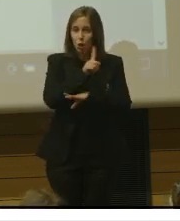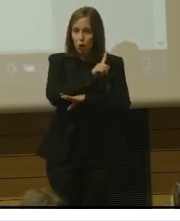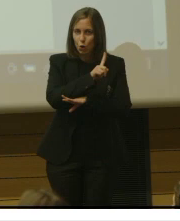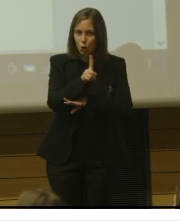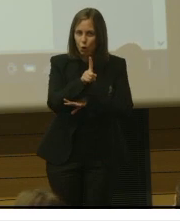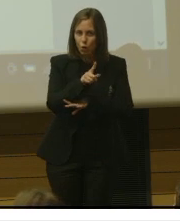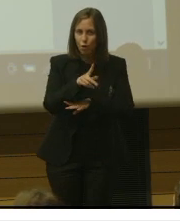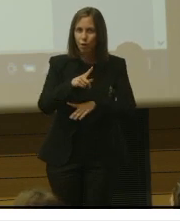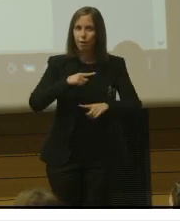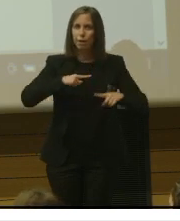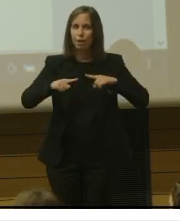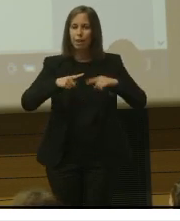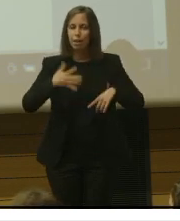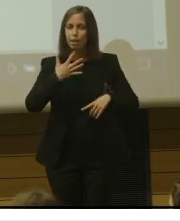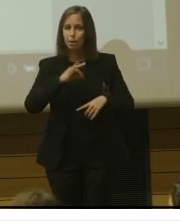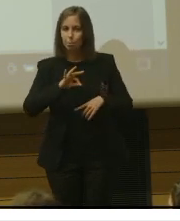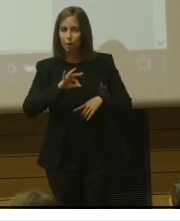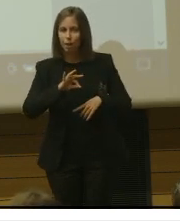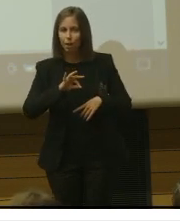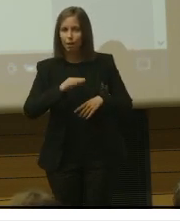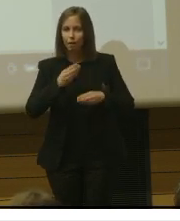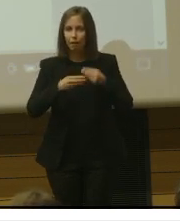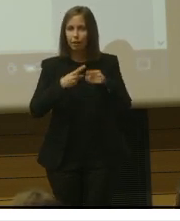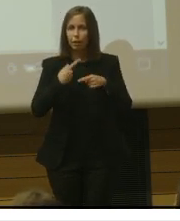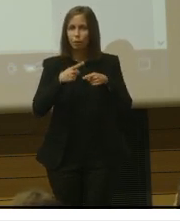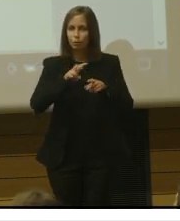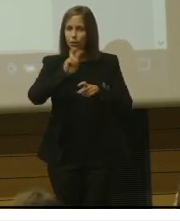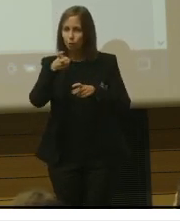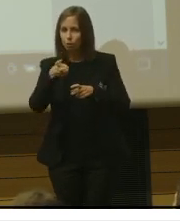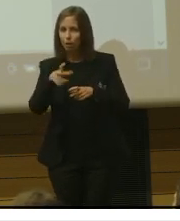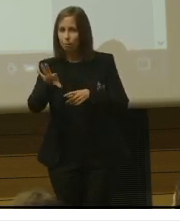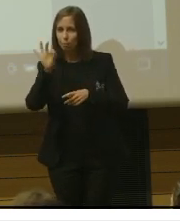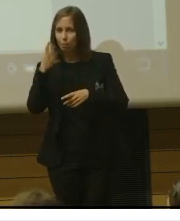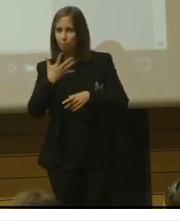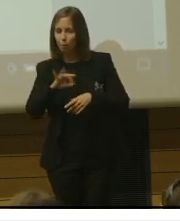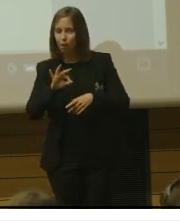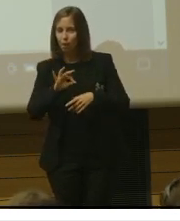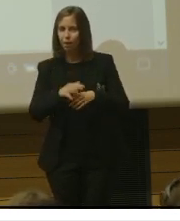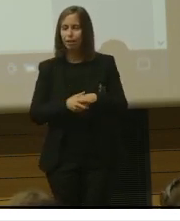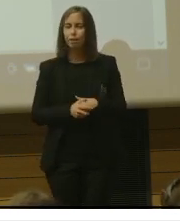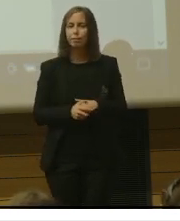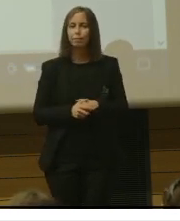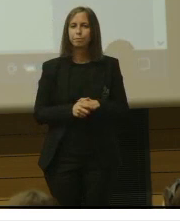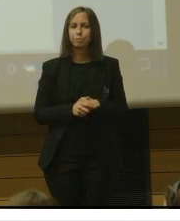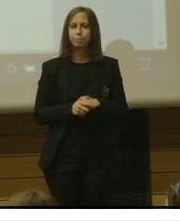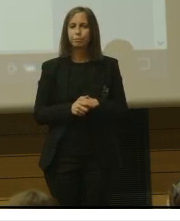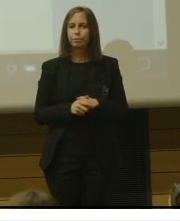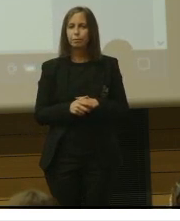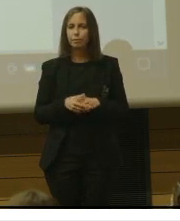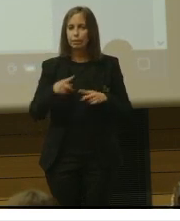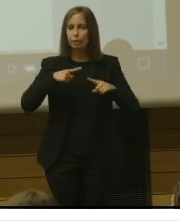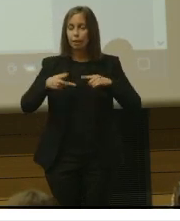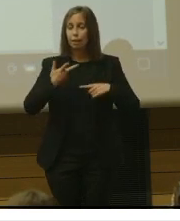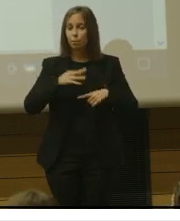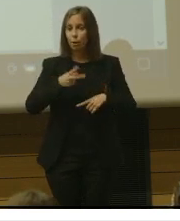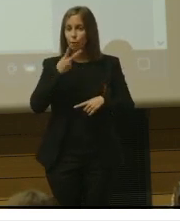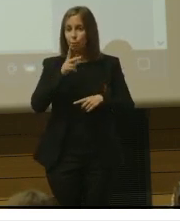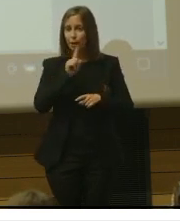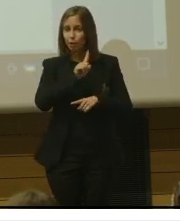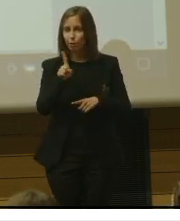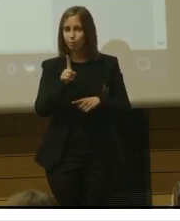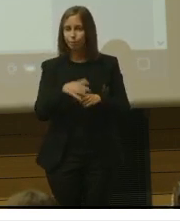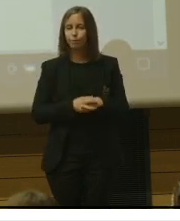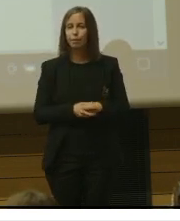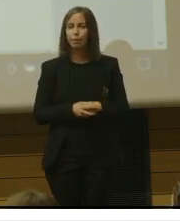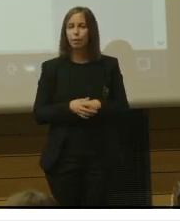de decisión, tienen manos y pies para hacer otras cosas. Nadie les va a encender el cigarrillo en la boca, ¿no? Ellas tienen poder de decidir. Pero estas son las